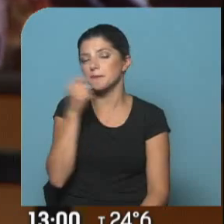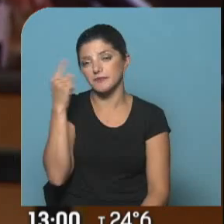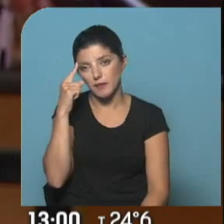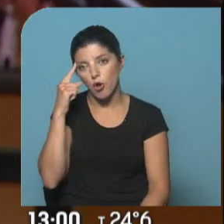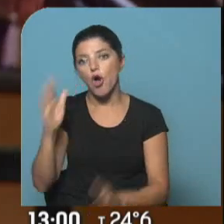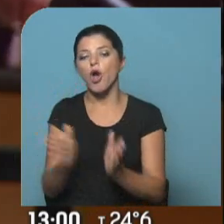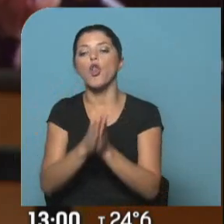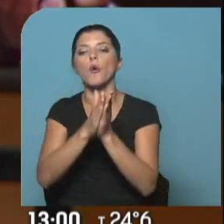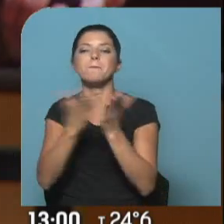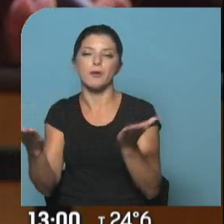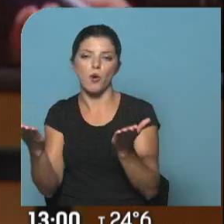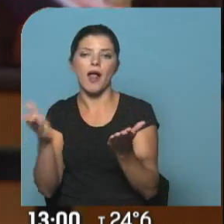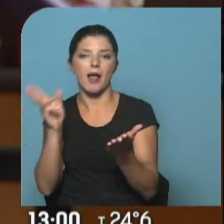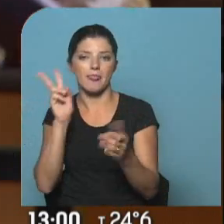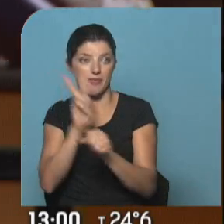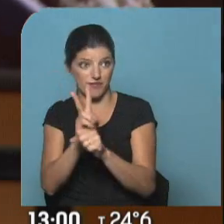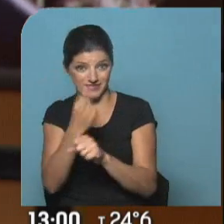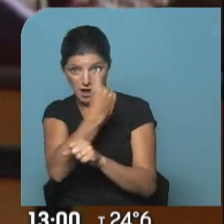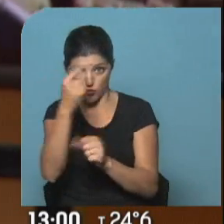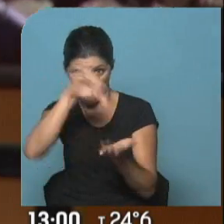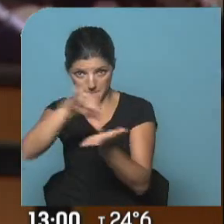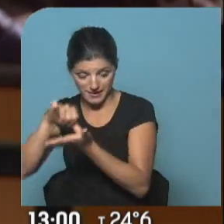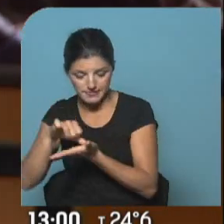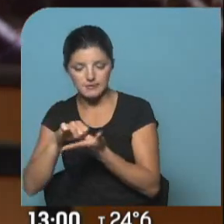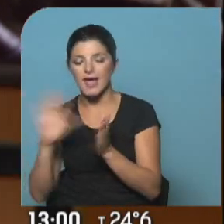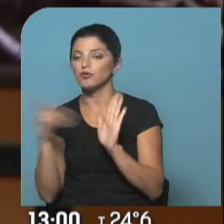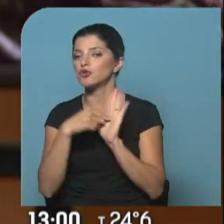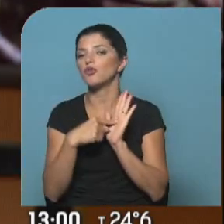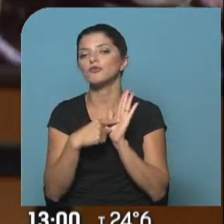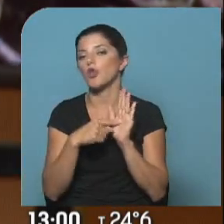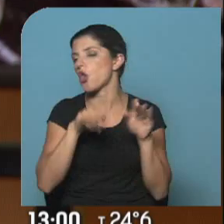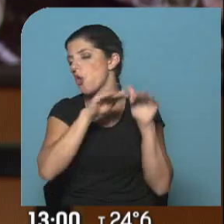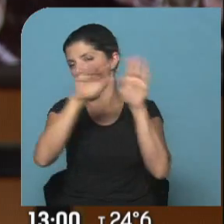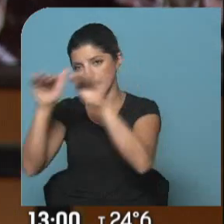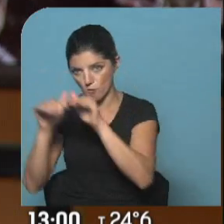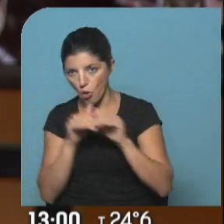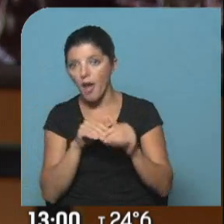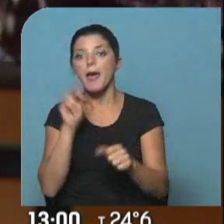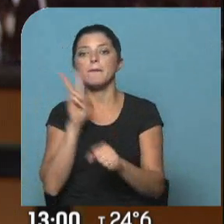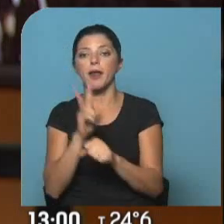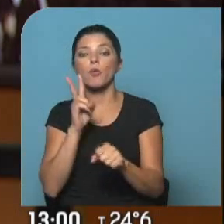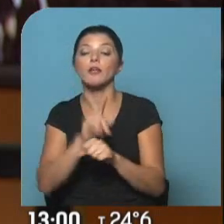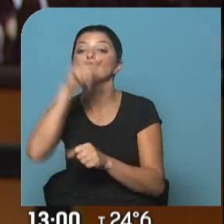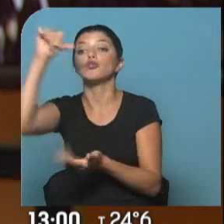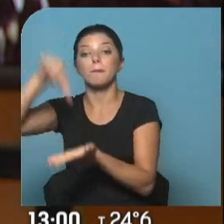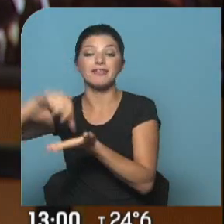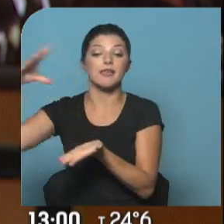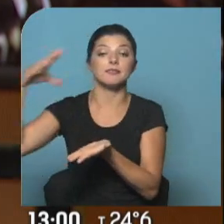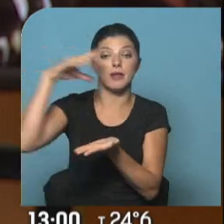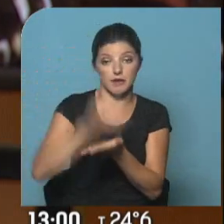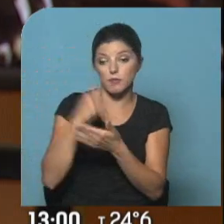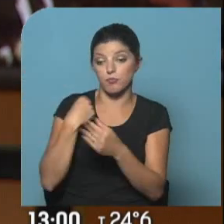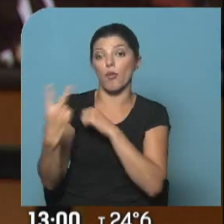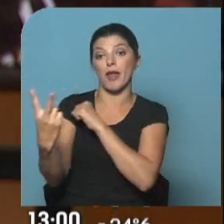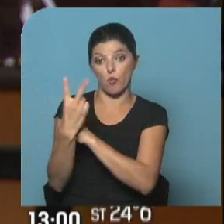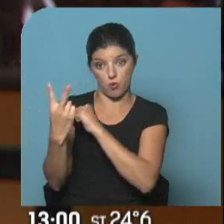manuales de defensa que cada país elabora, todos más o menos dicen lo mismo. Es para defender el territorio de una agresión externa y para defender la